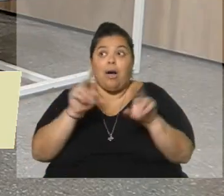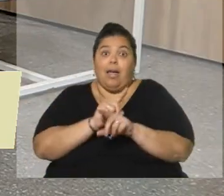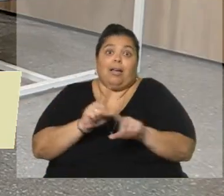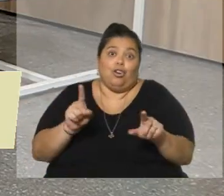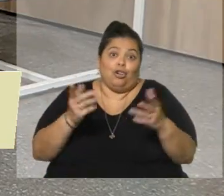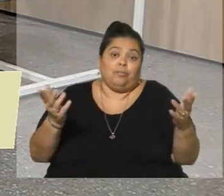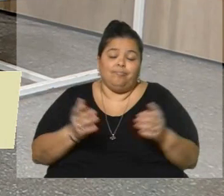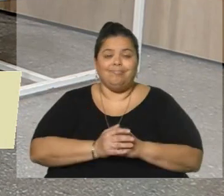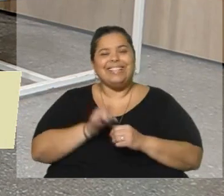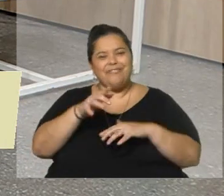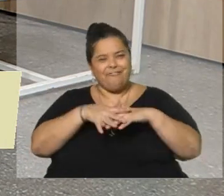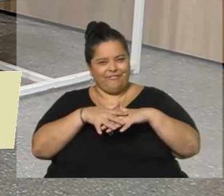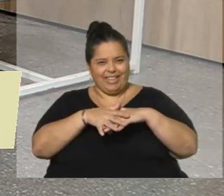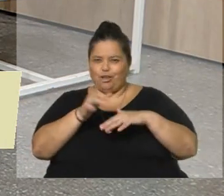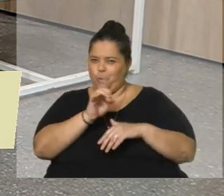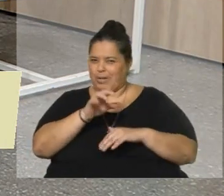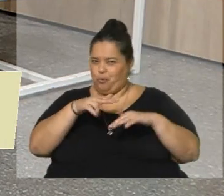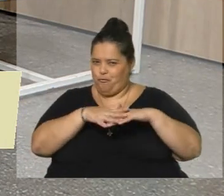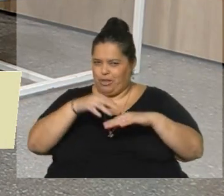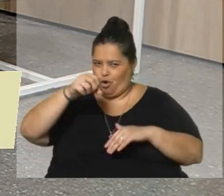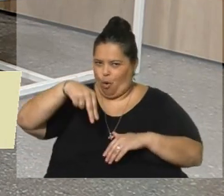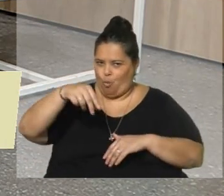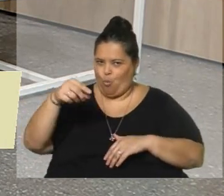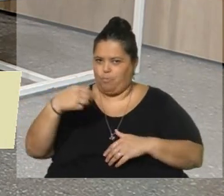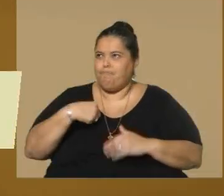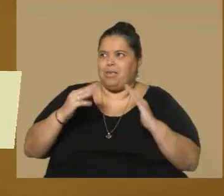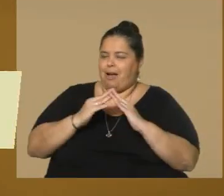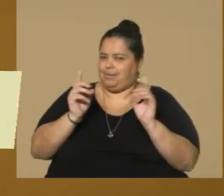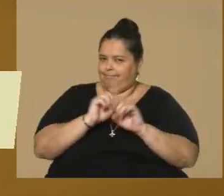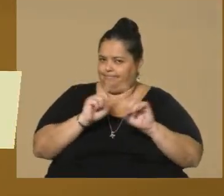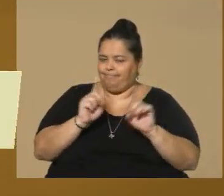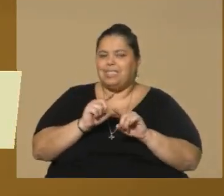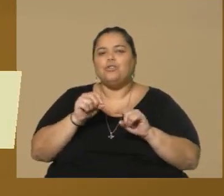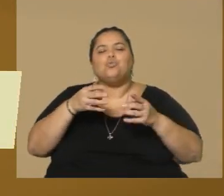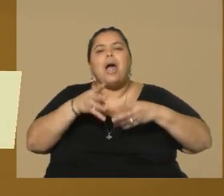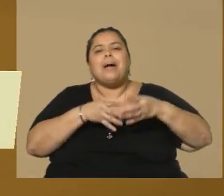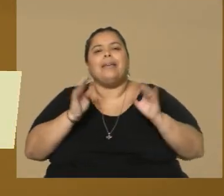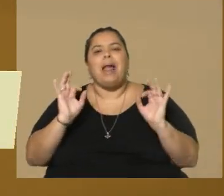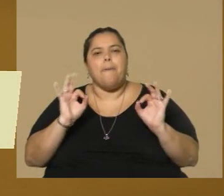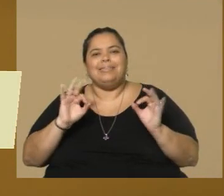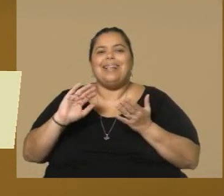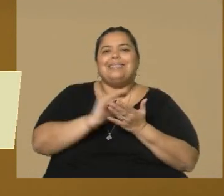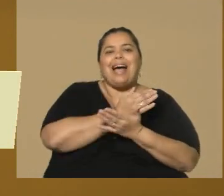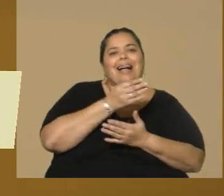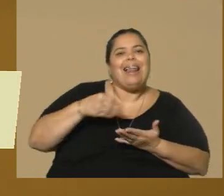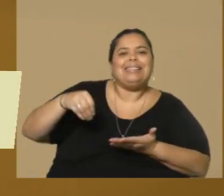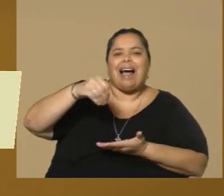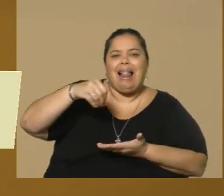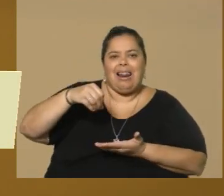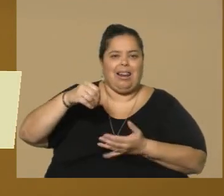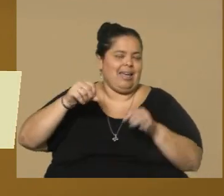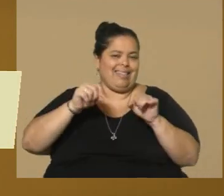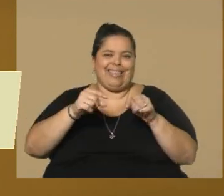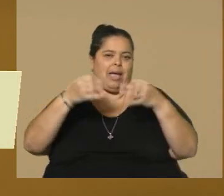ese filtro no es un filtro como el que uno de repente tiene en la casa que todavía no nos filtra totalmente pero sí este